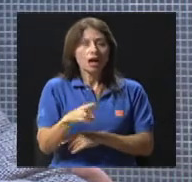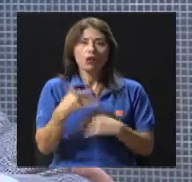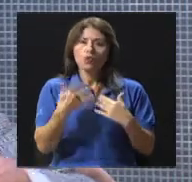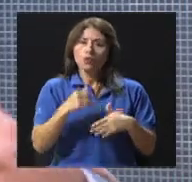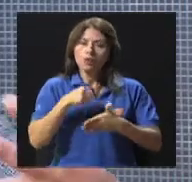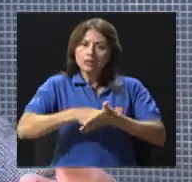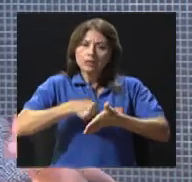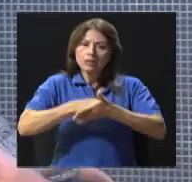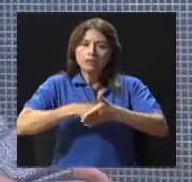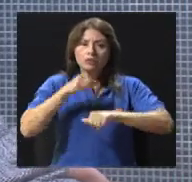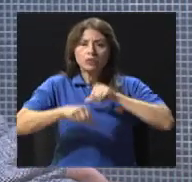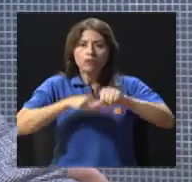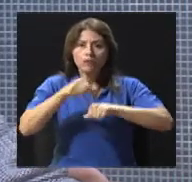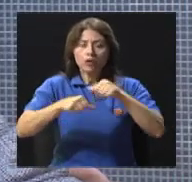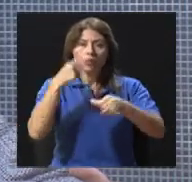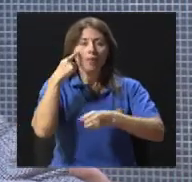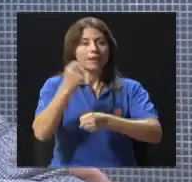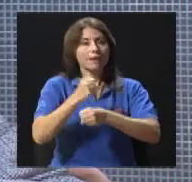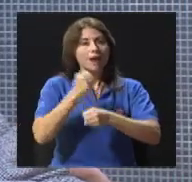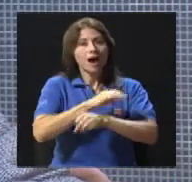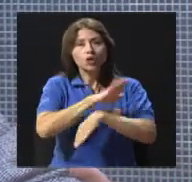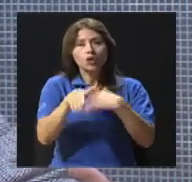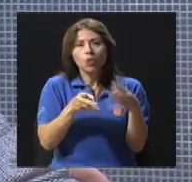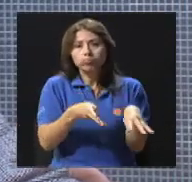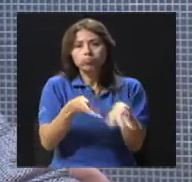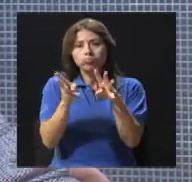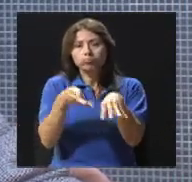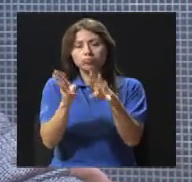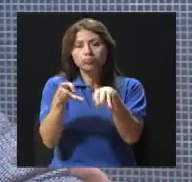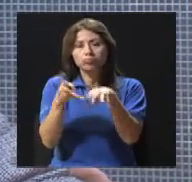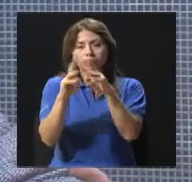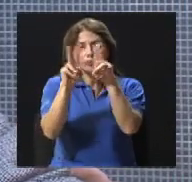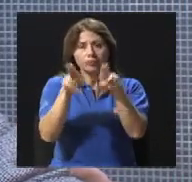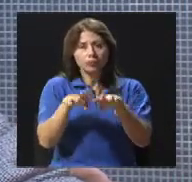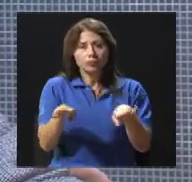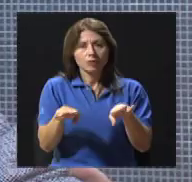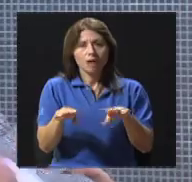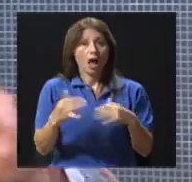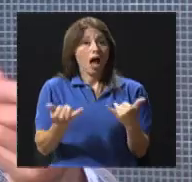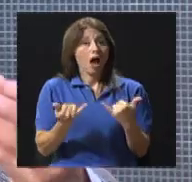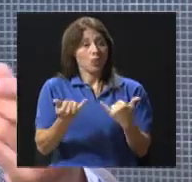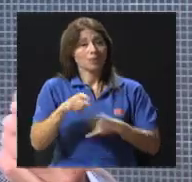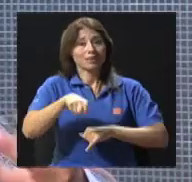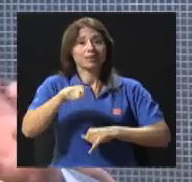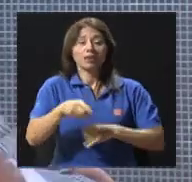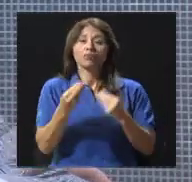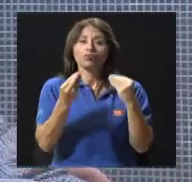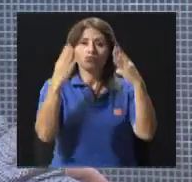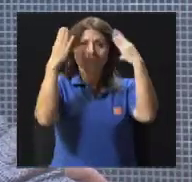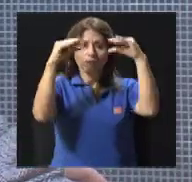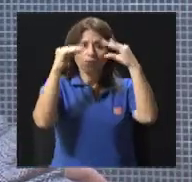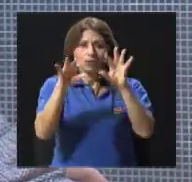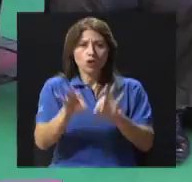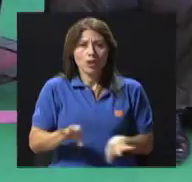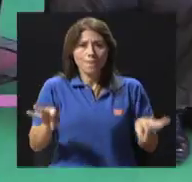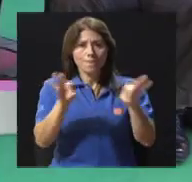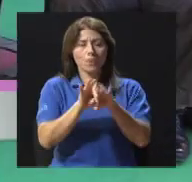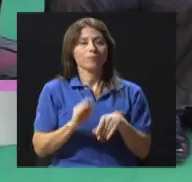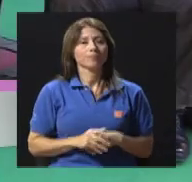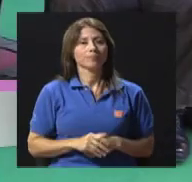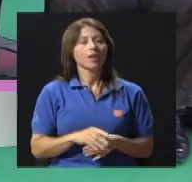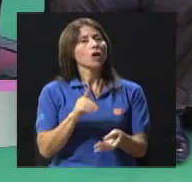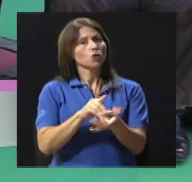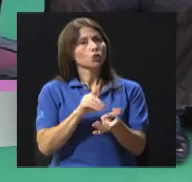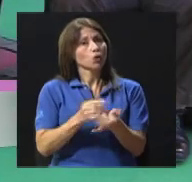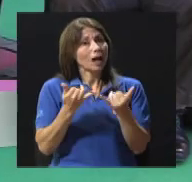esfuerzo por informatizarlo cada vez más en estas eras tecnológicas. Es sumamente crítico porque ocupamos información de primera mano. Doctor,